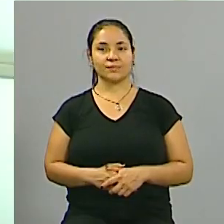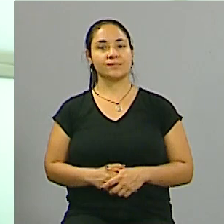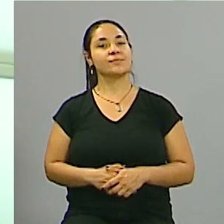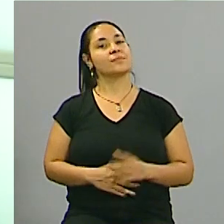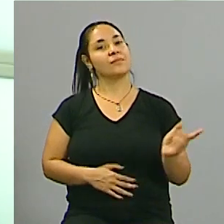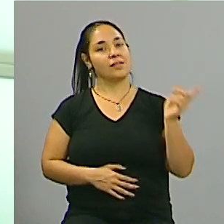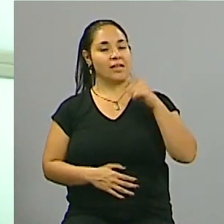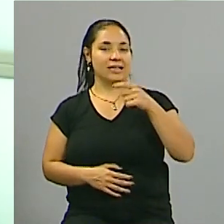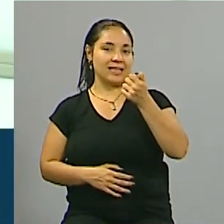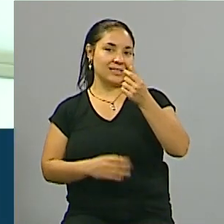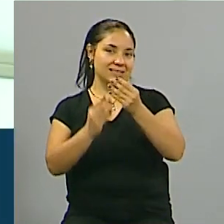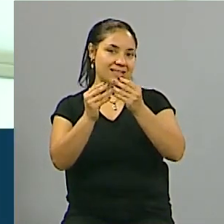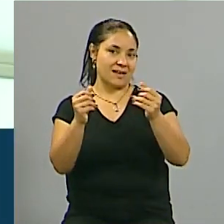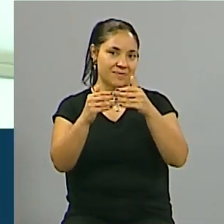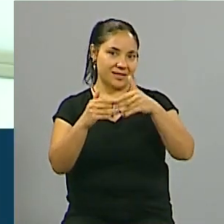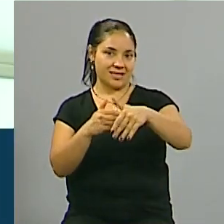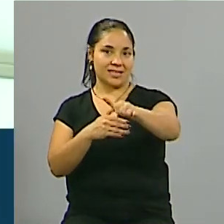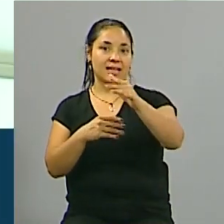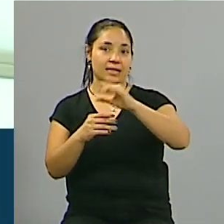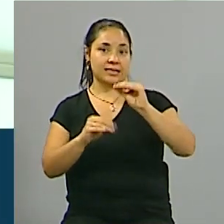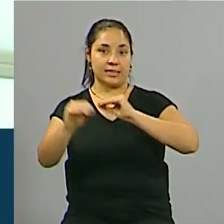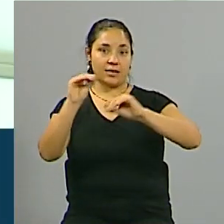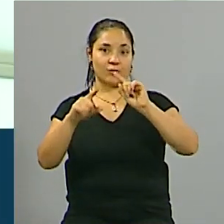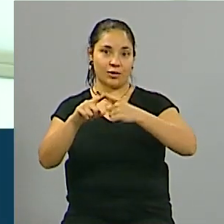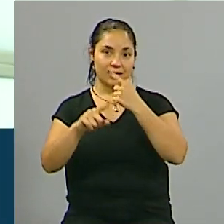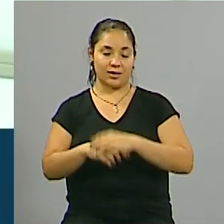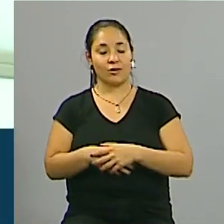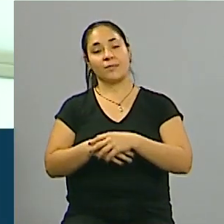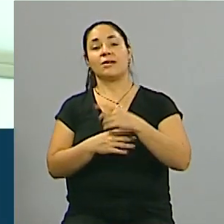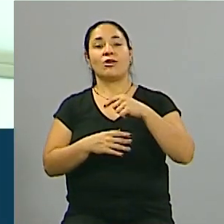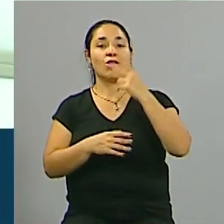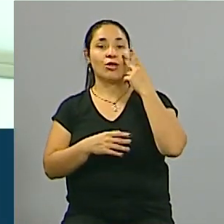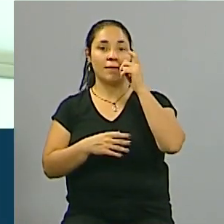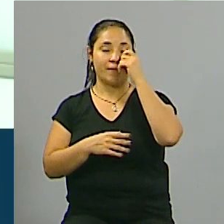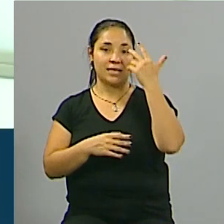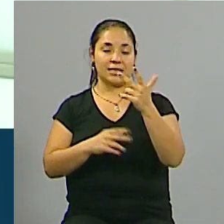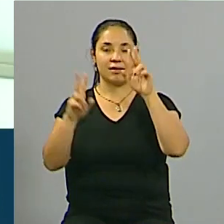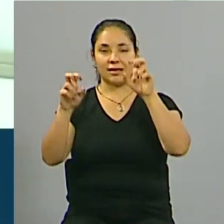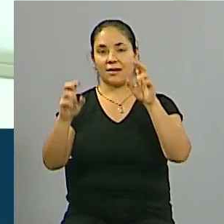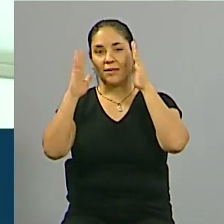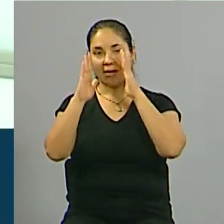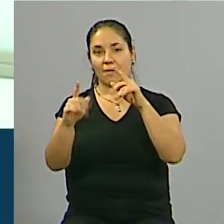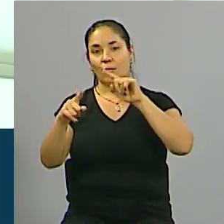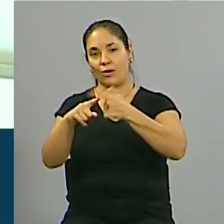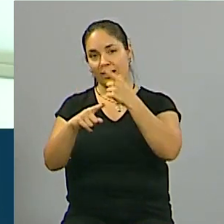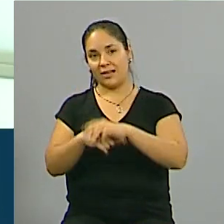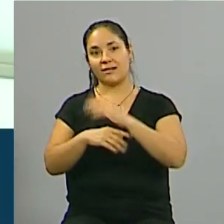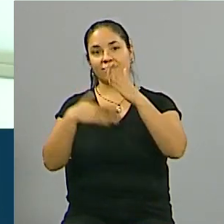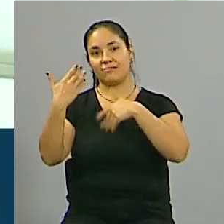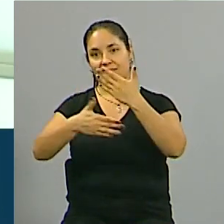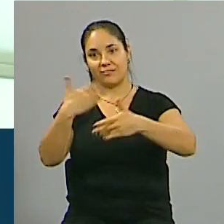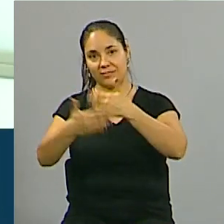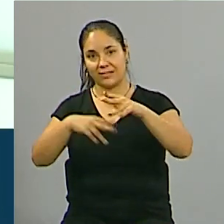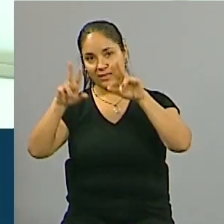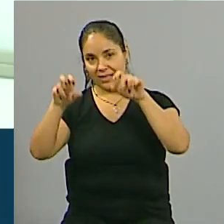Estamos ya en el tramo final de esta edición de Chat Político. Un 2023 marcado por la política. Es indudable que vamos a seguir hablando mucho de